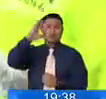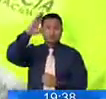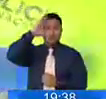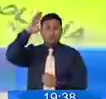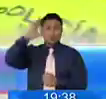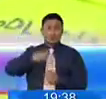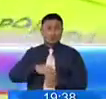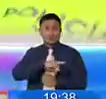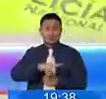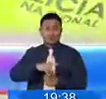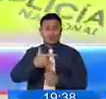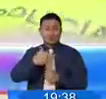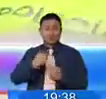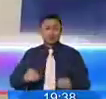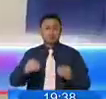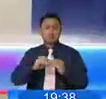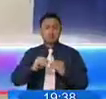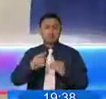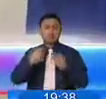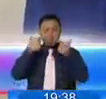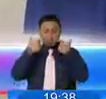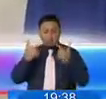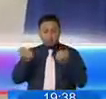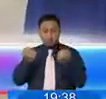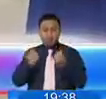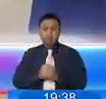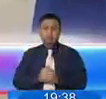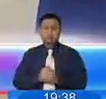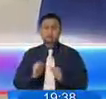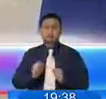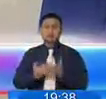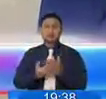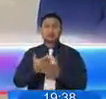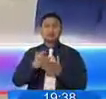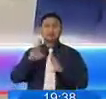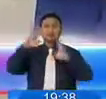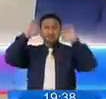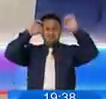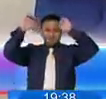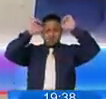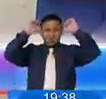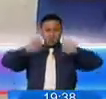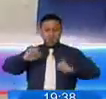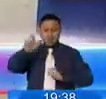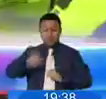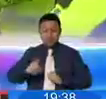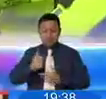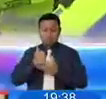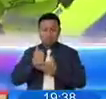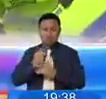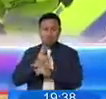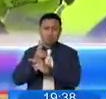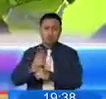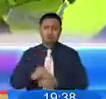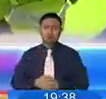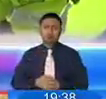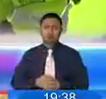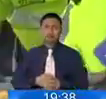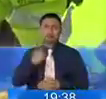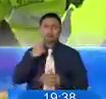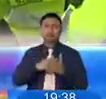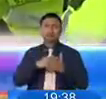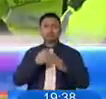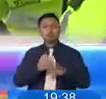distrito Eugenio Espejo intensificará los patrullajes junto a la implementación de estrategias que velen por los usuarios. Una recomendación es de